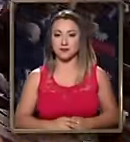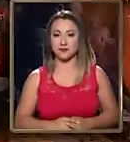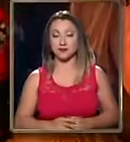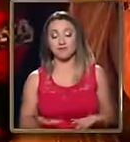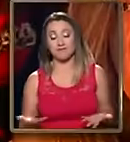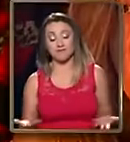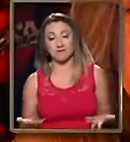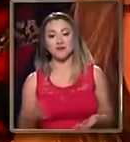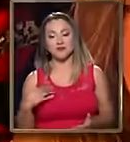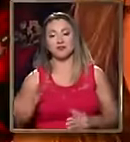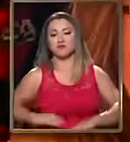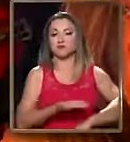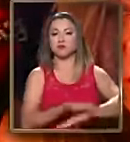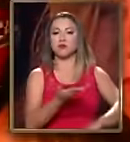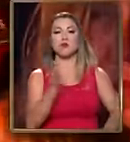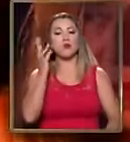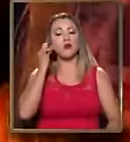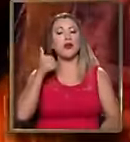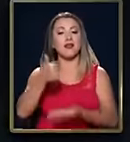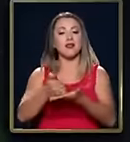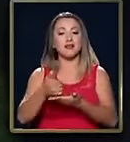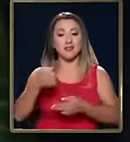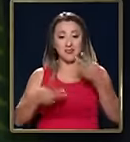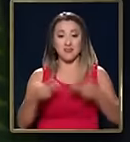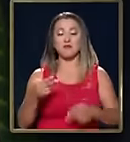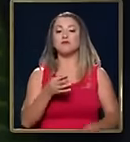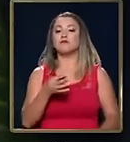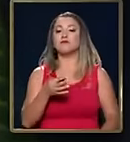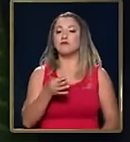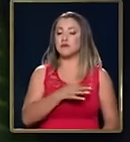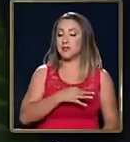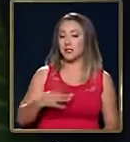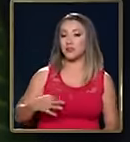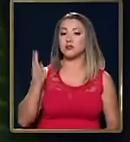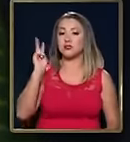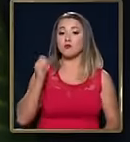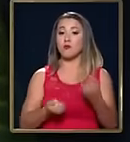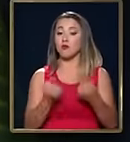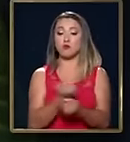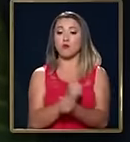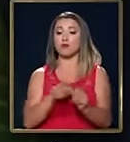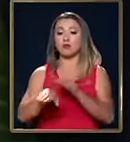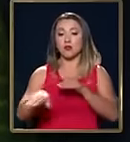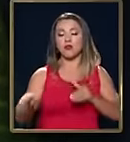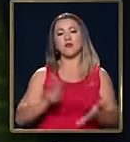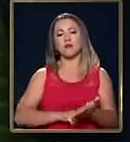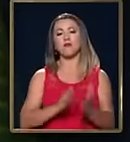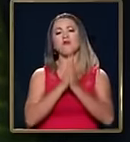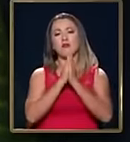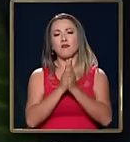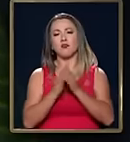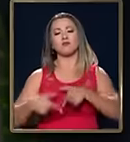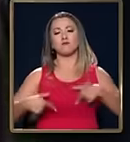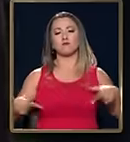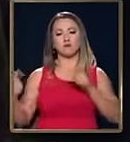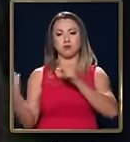por eso yo le propongo a la señora alcaldesa que si el ministro de transporte no puede con los tacos, mejor que deje la cartera,